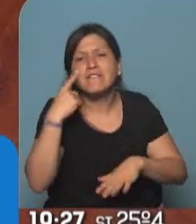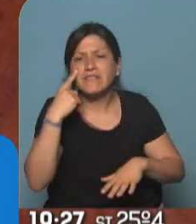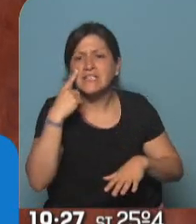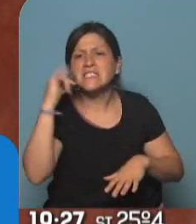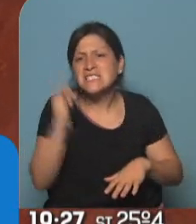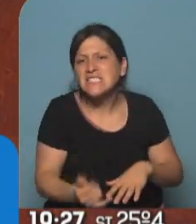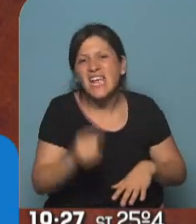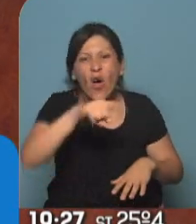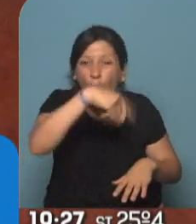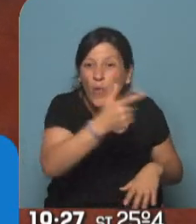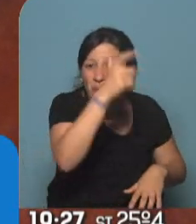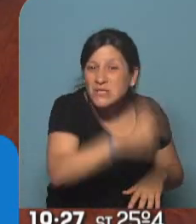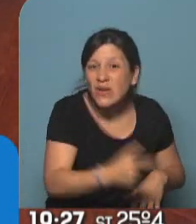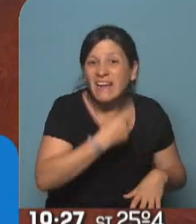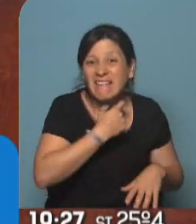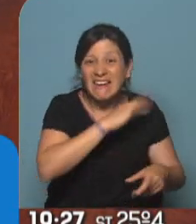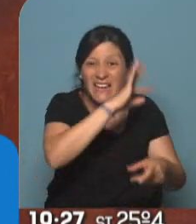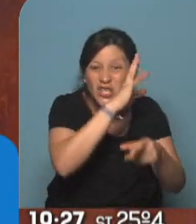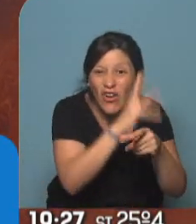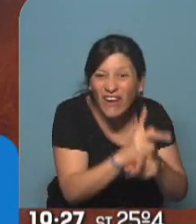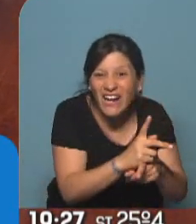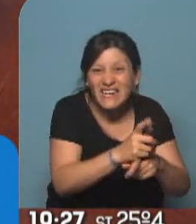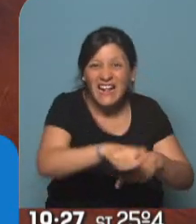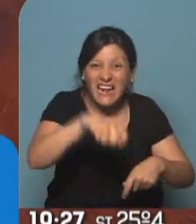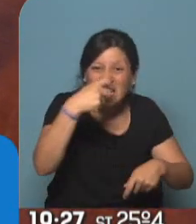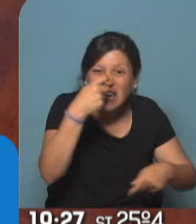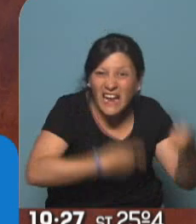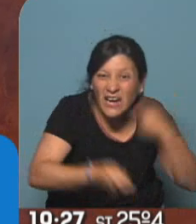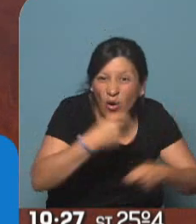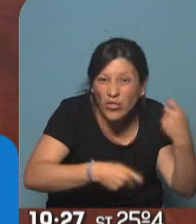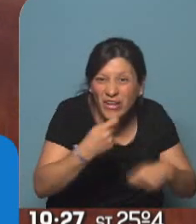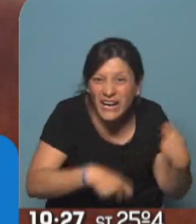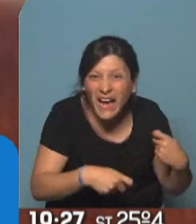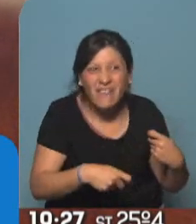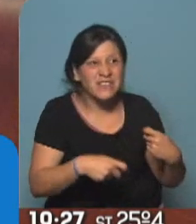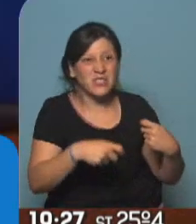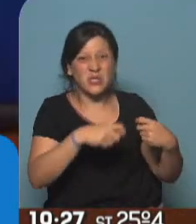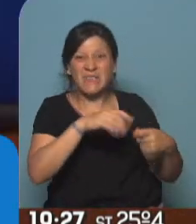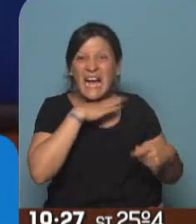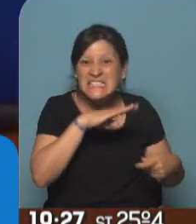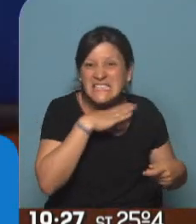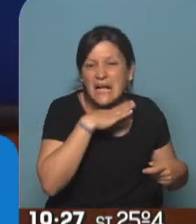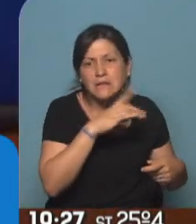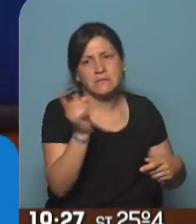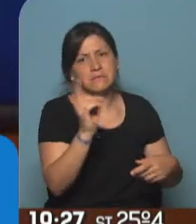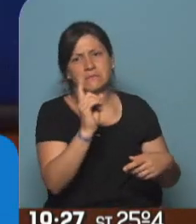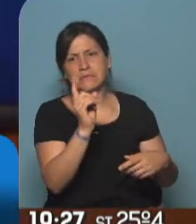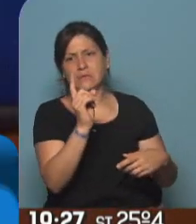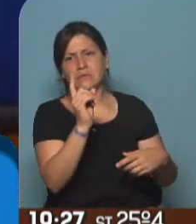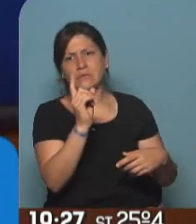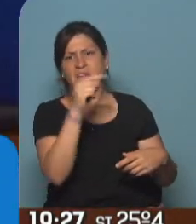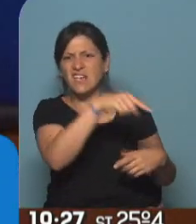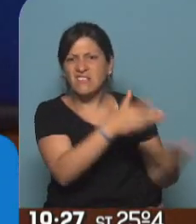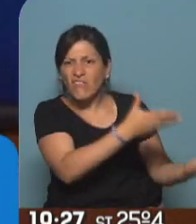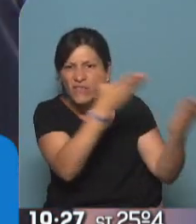parte del narcotráfico que es una de las principales políticas del gobierno nacional de nuestro ministerio la verdad es que creemos que no